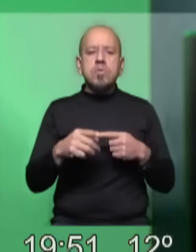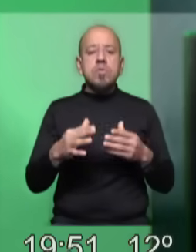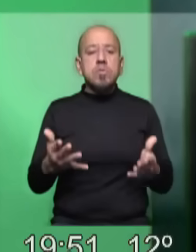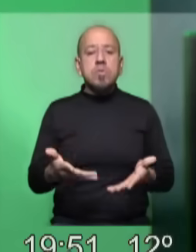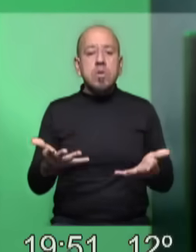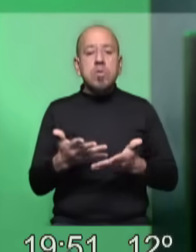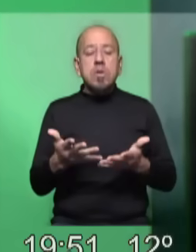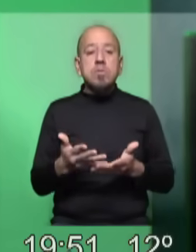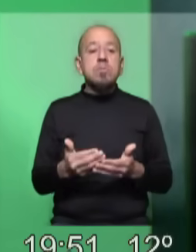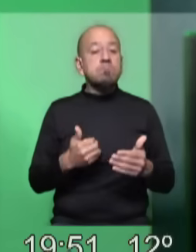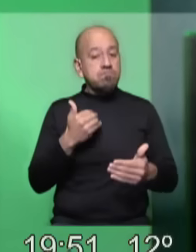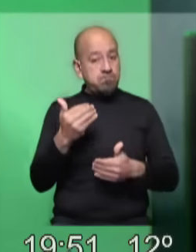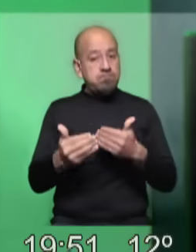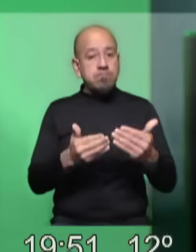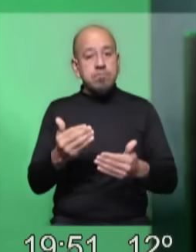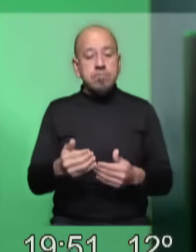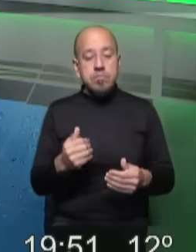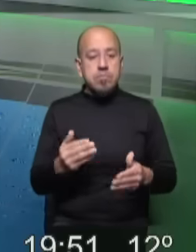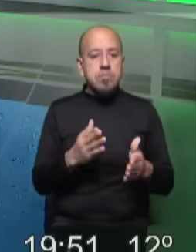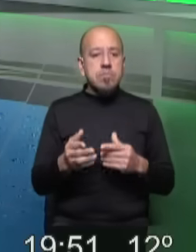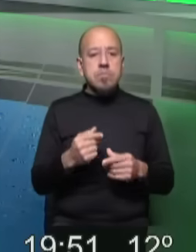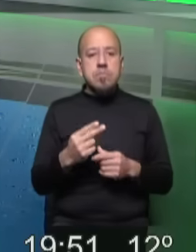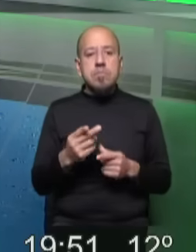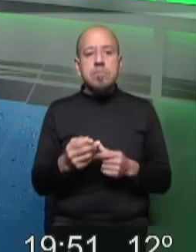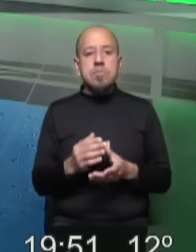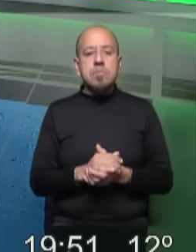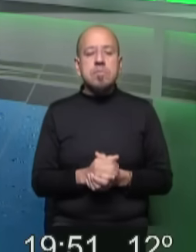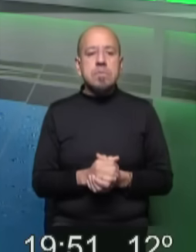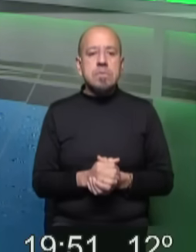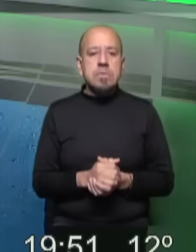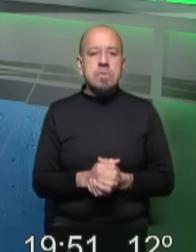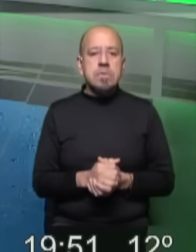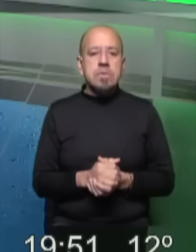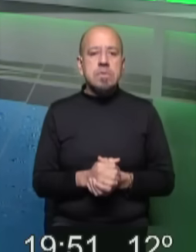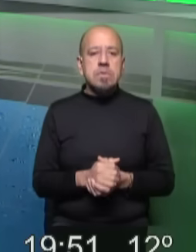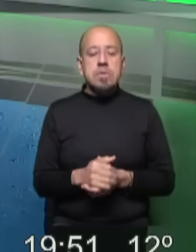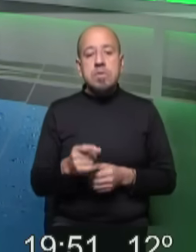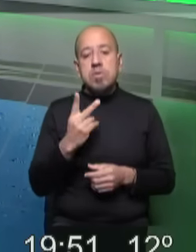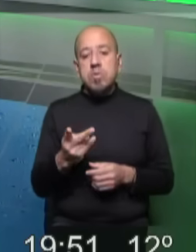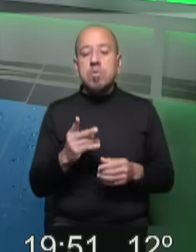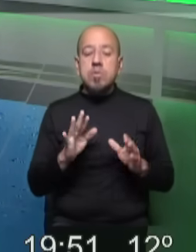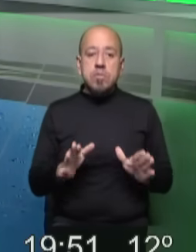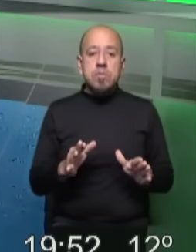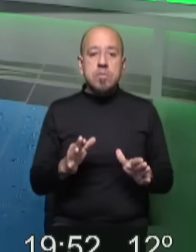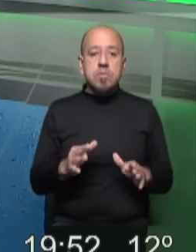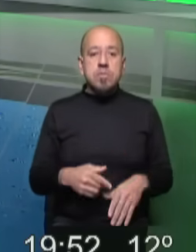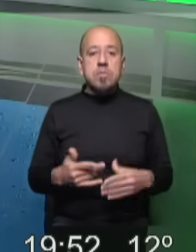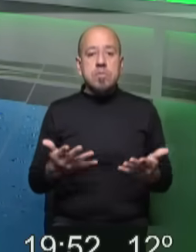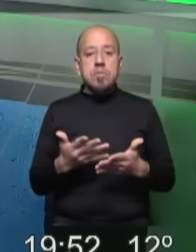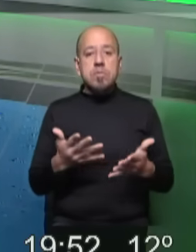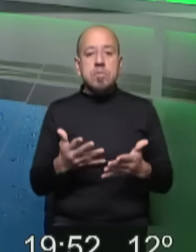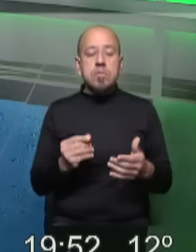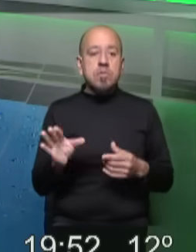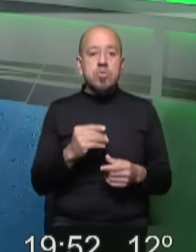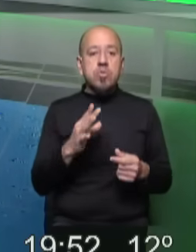ahora sorteando Muy bien personalmente distintos problemas qué decir a propós Bueno en eso en los segundo sería cauto porque hasta ahora todos los